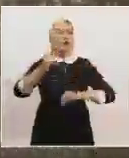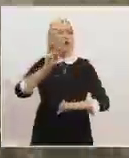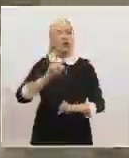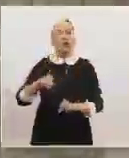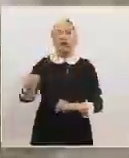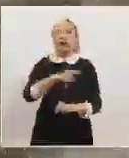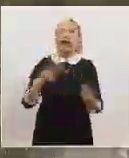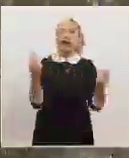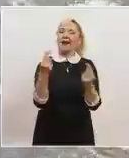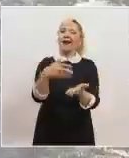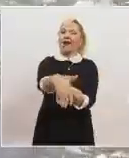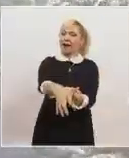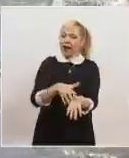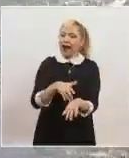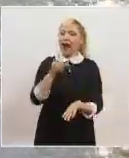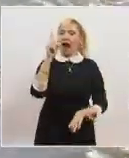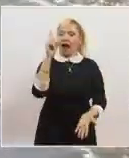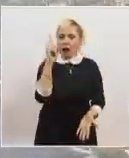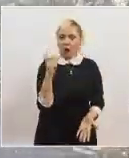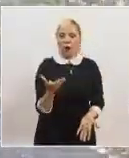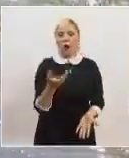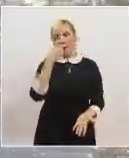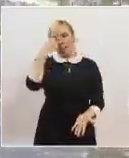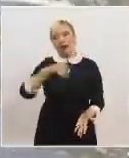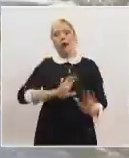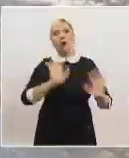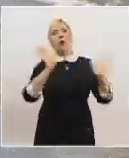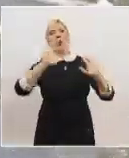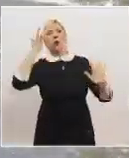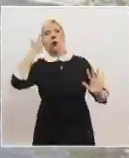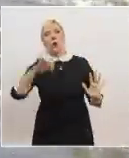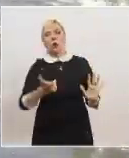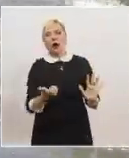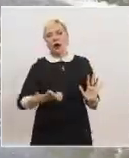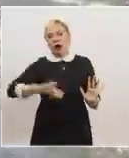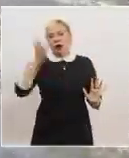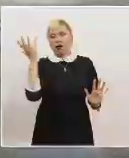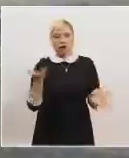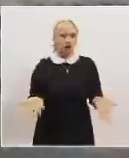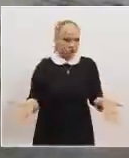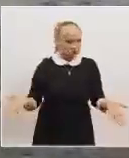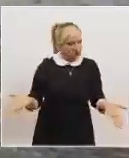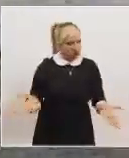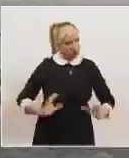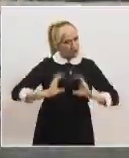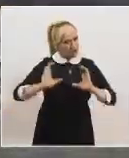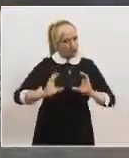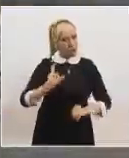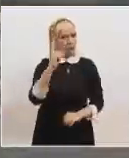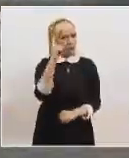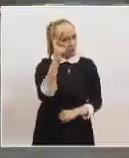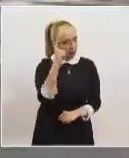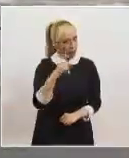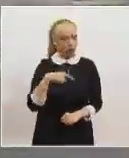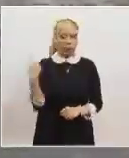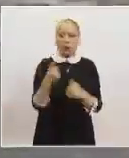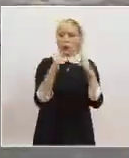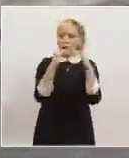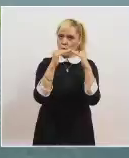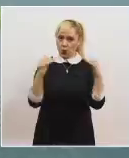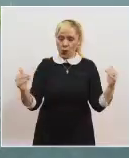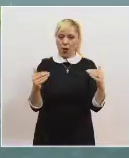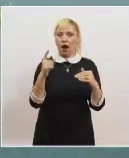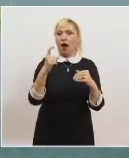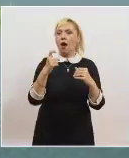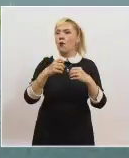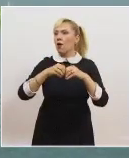se puede analizar a la luz de los principios de justicia fiscal, sino en atención al principio de igualdad.